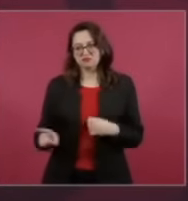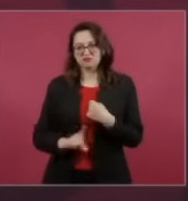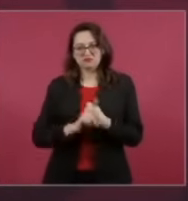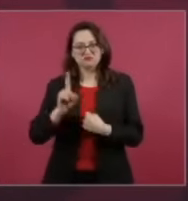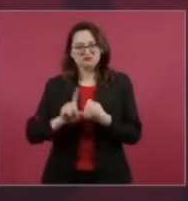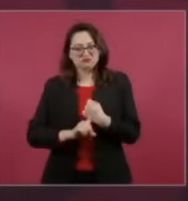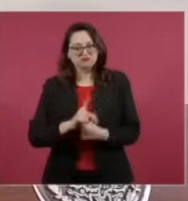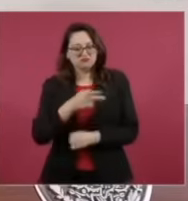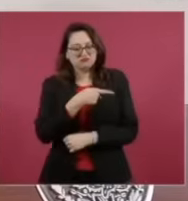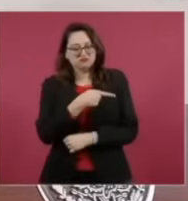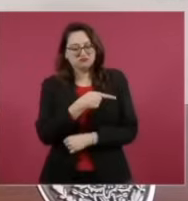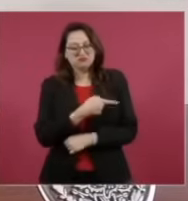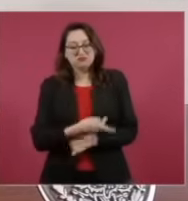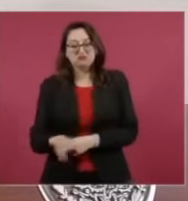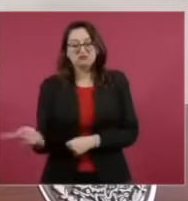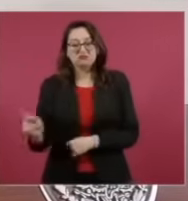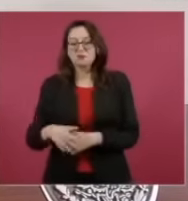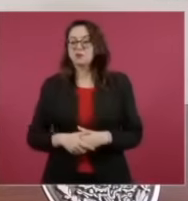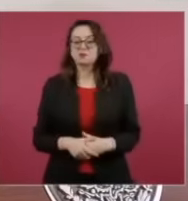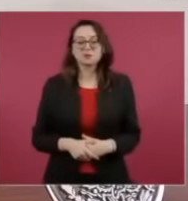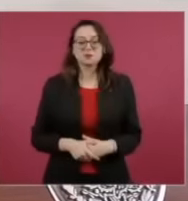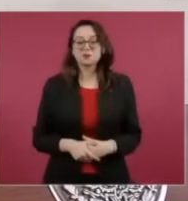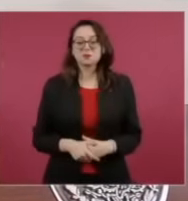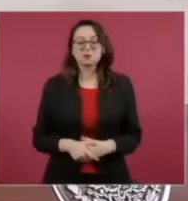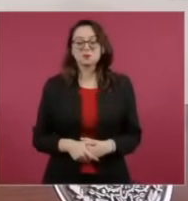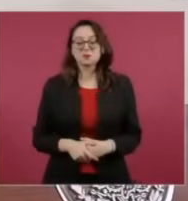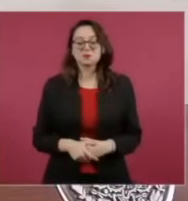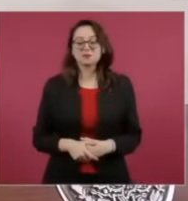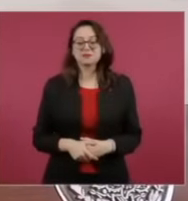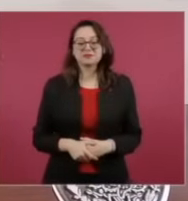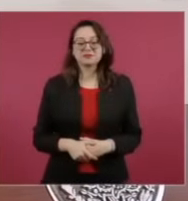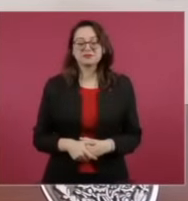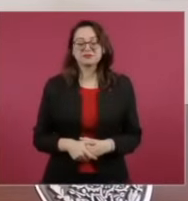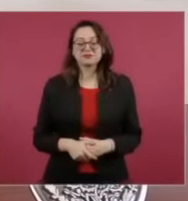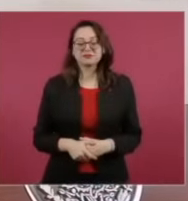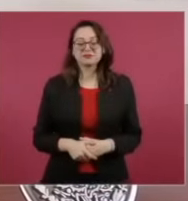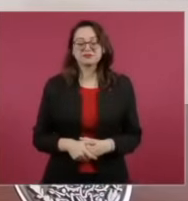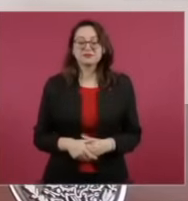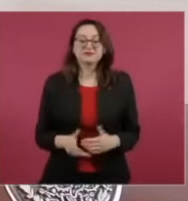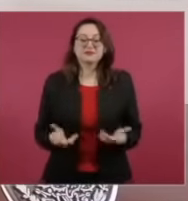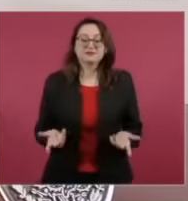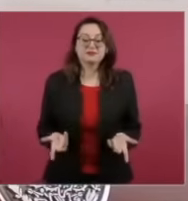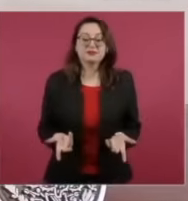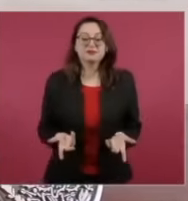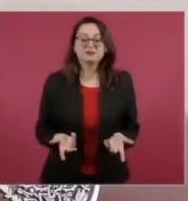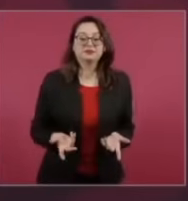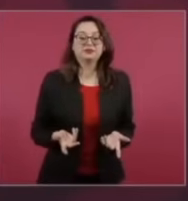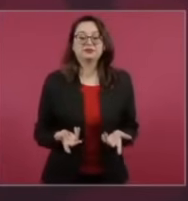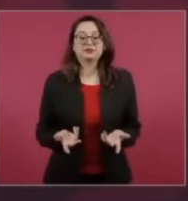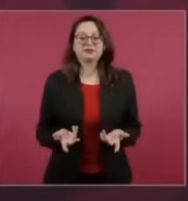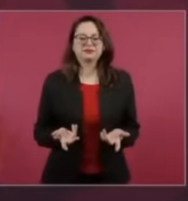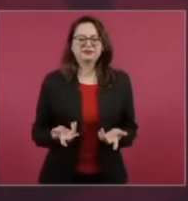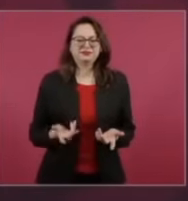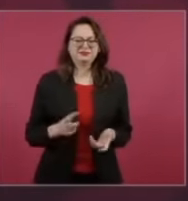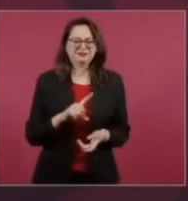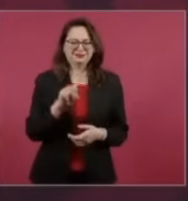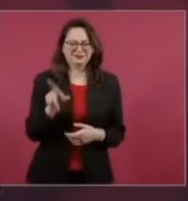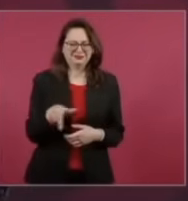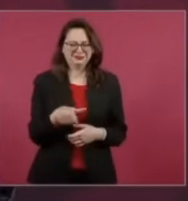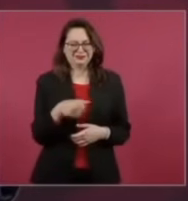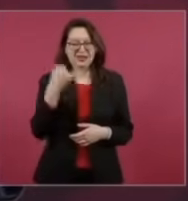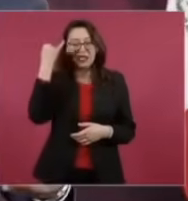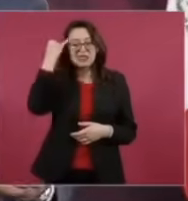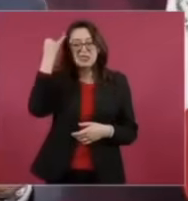pobreza no se aprobó eso además en su momento dijimos cerrar la